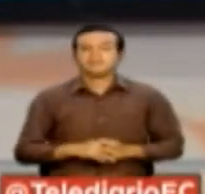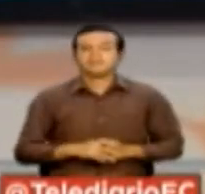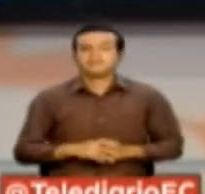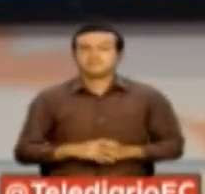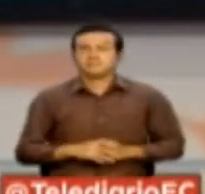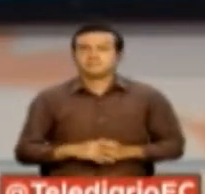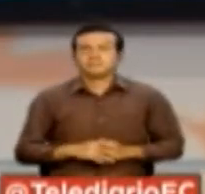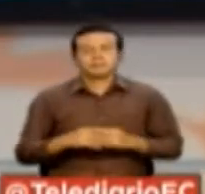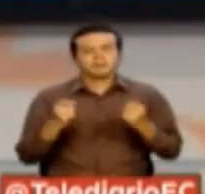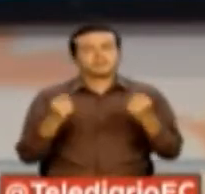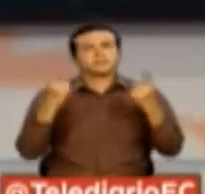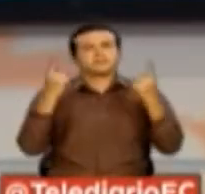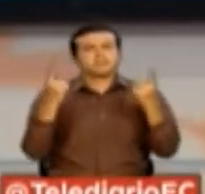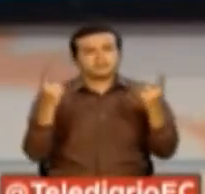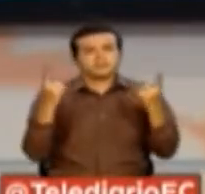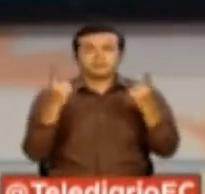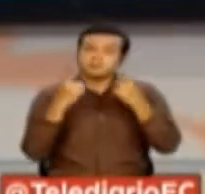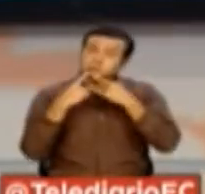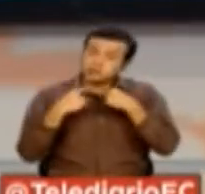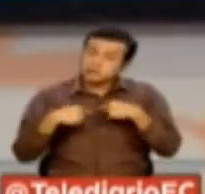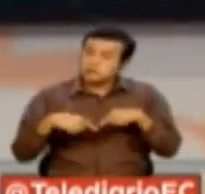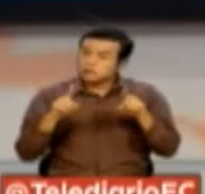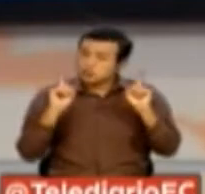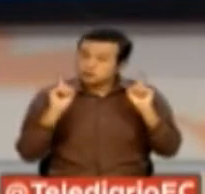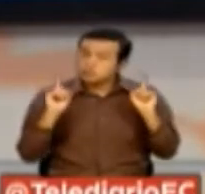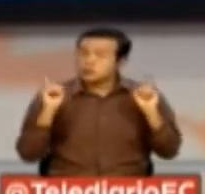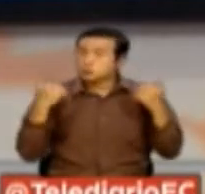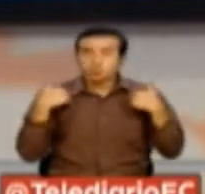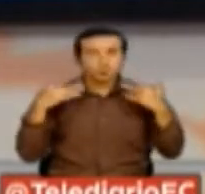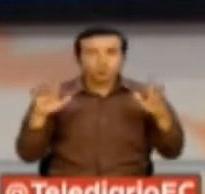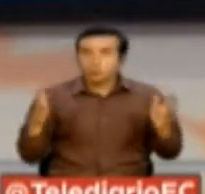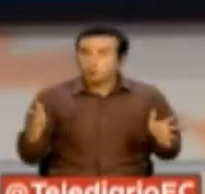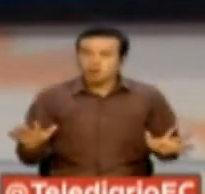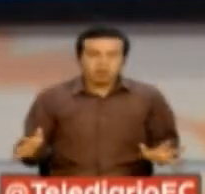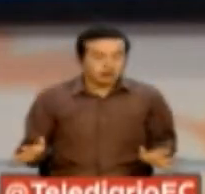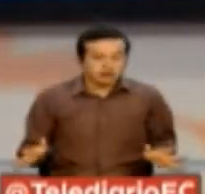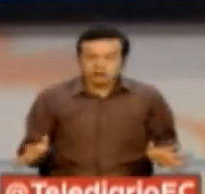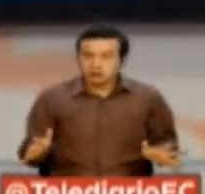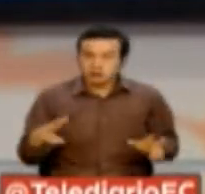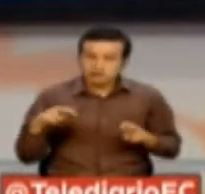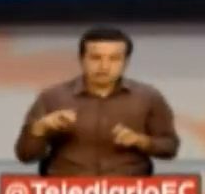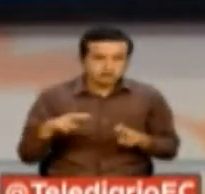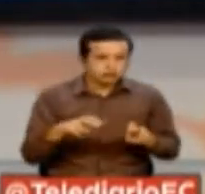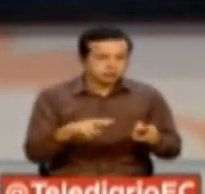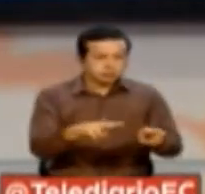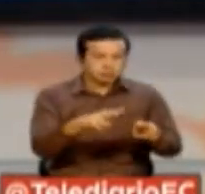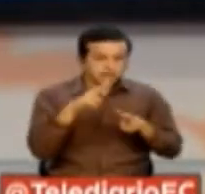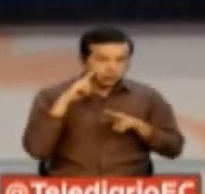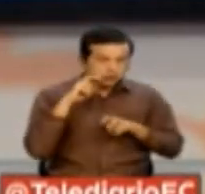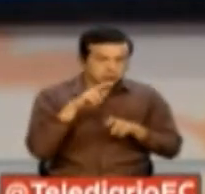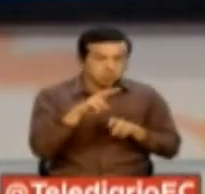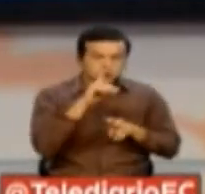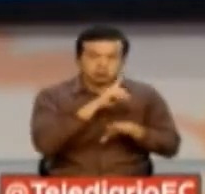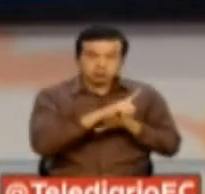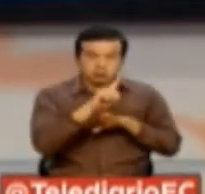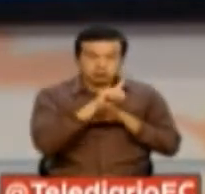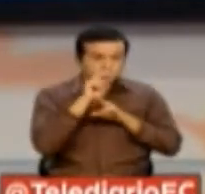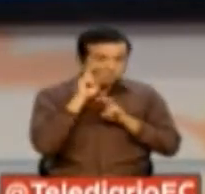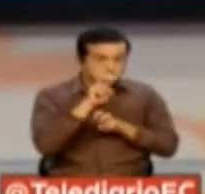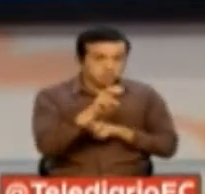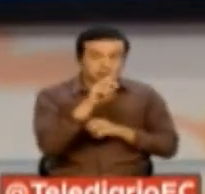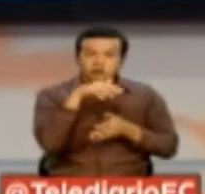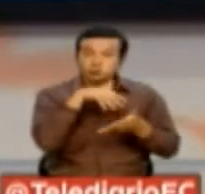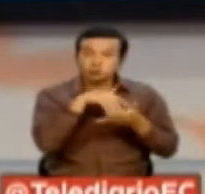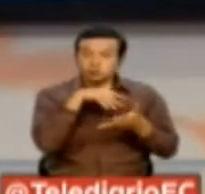inesperadamente según dicen no existe en un archivo del directorio ningún